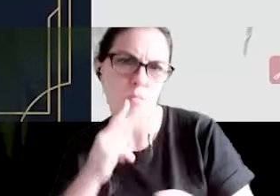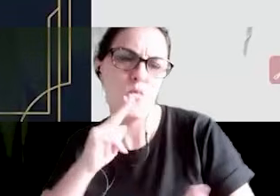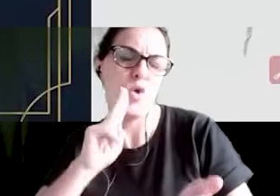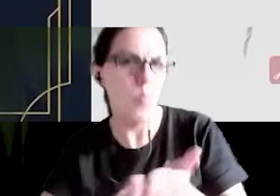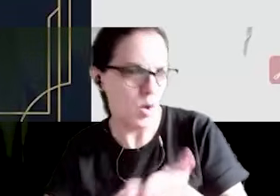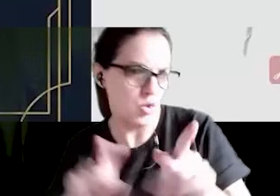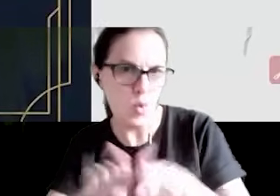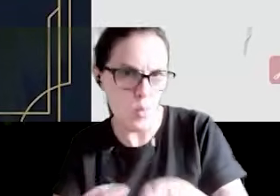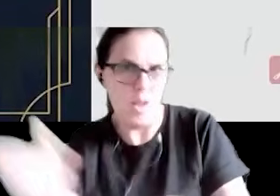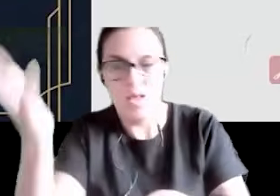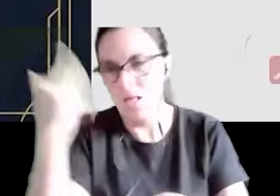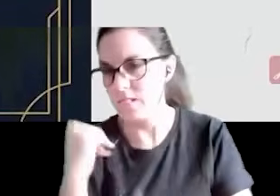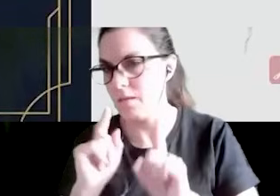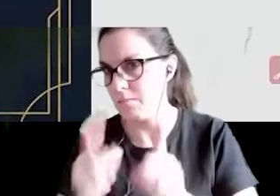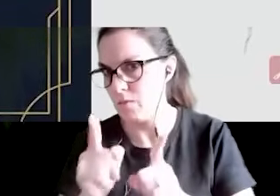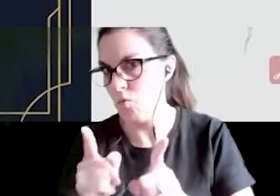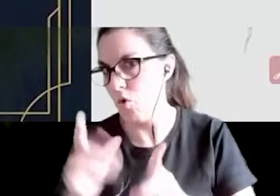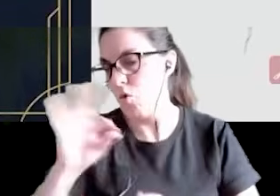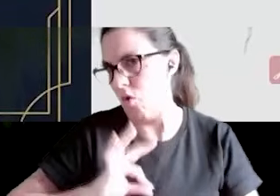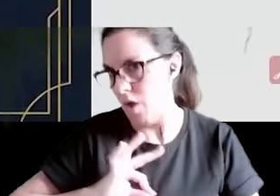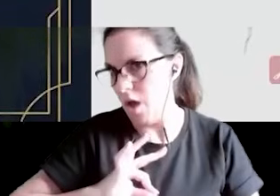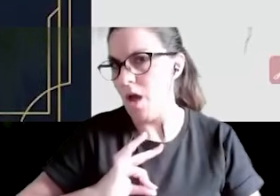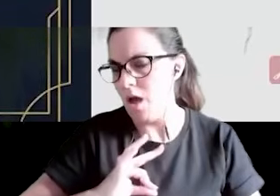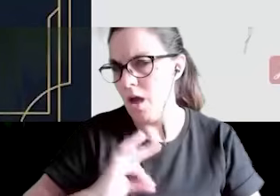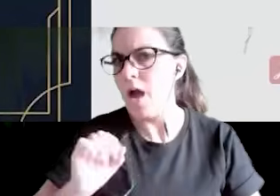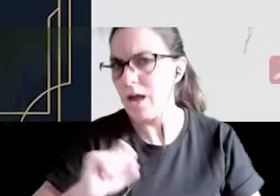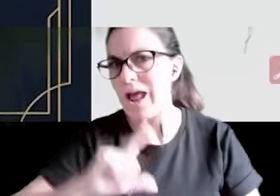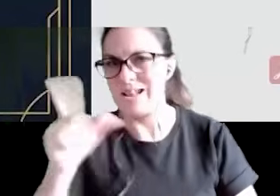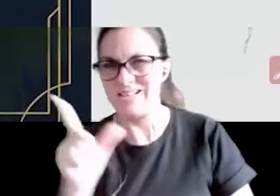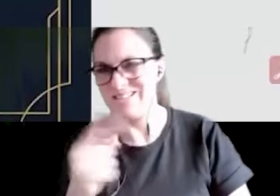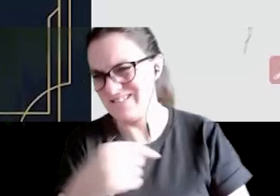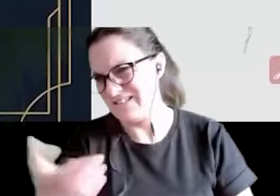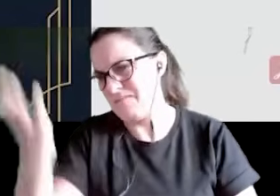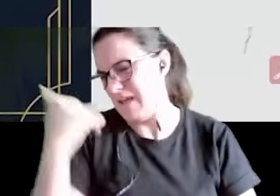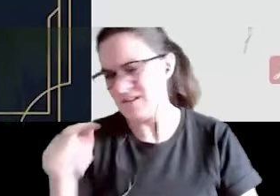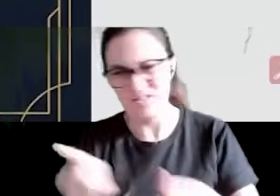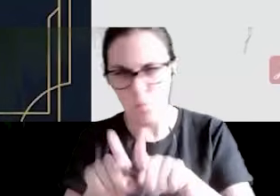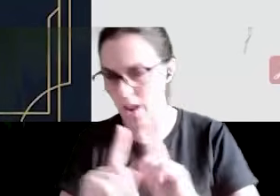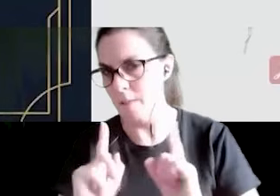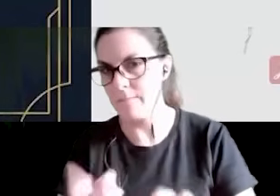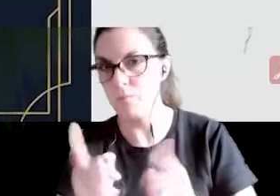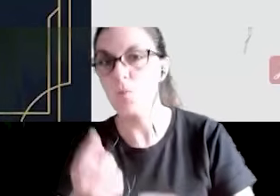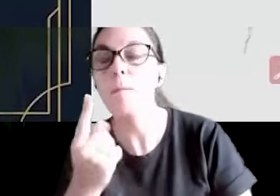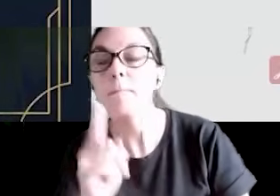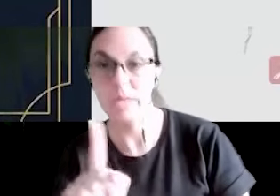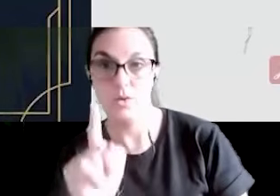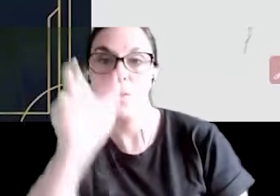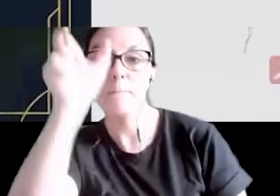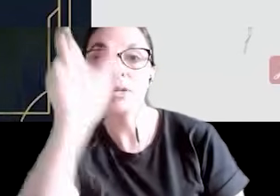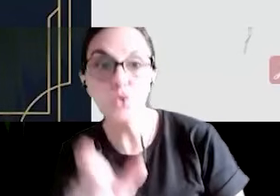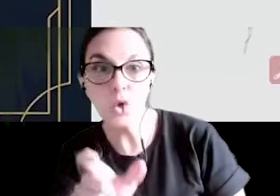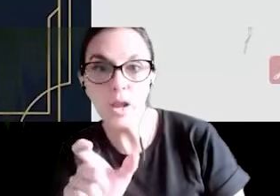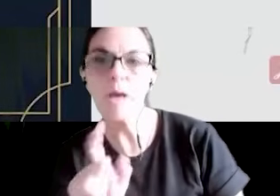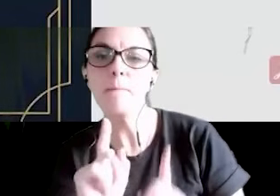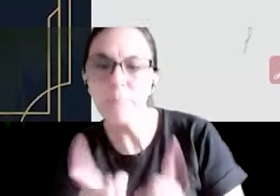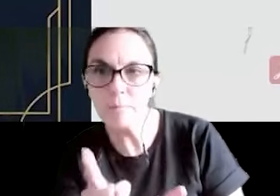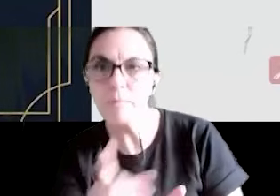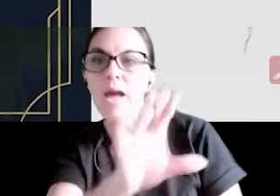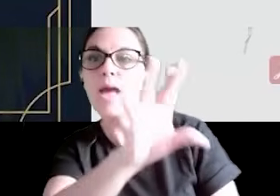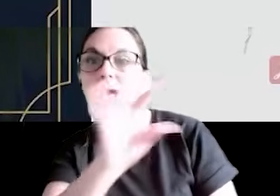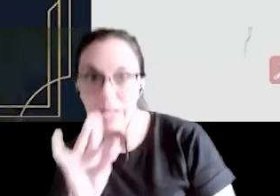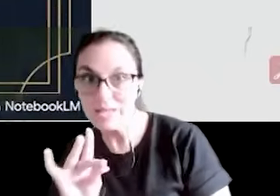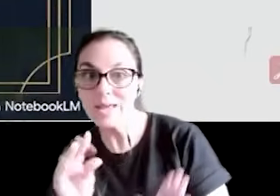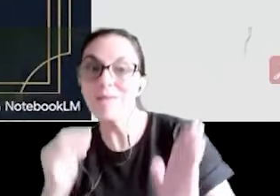de impuestos es el impuesto a las ganancias de personas humanas, no hay una modificación, el contribuyente que opta por ingresar a este